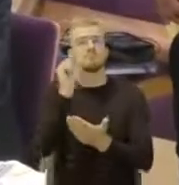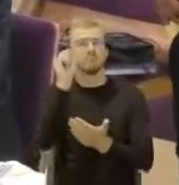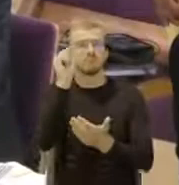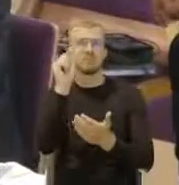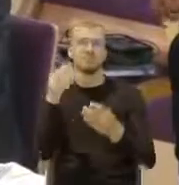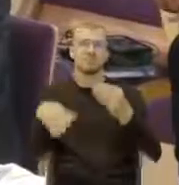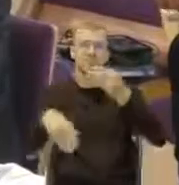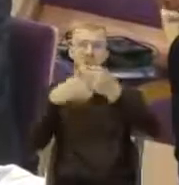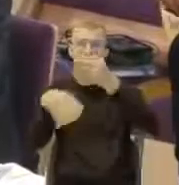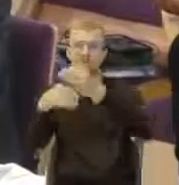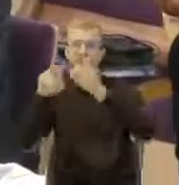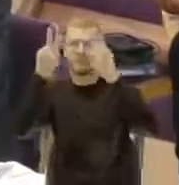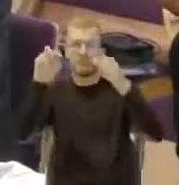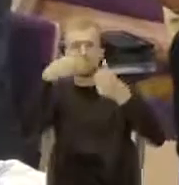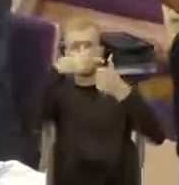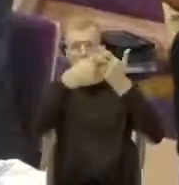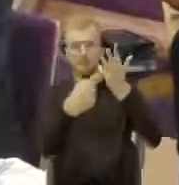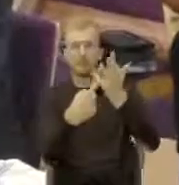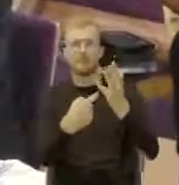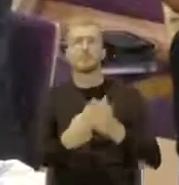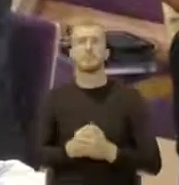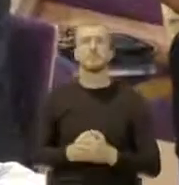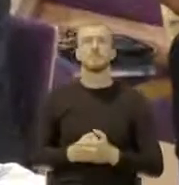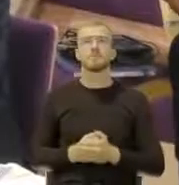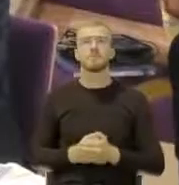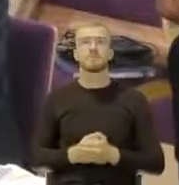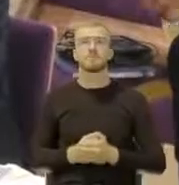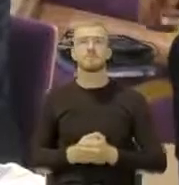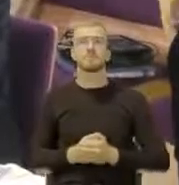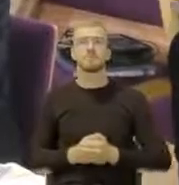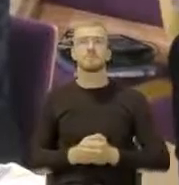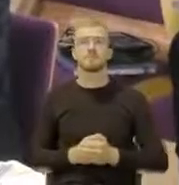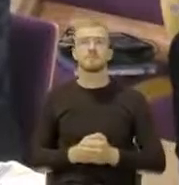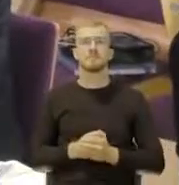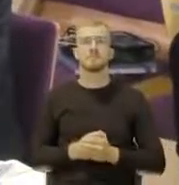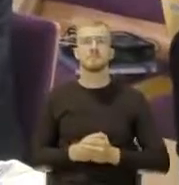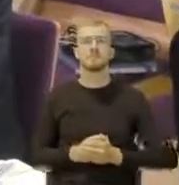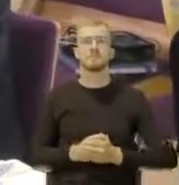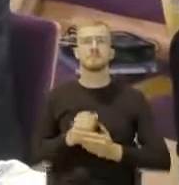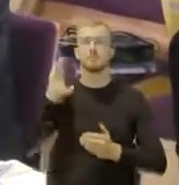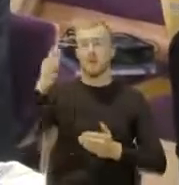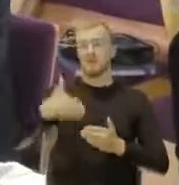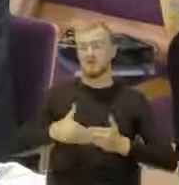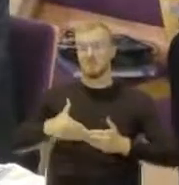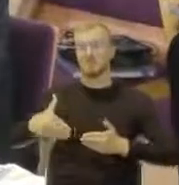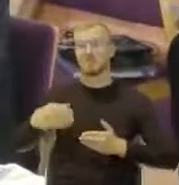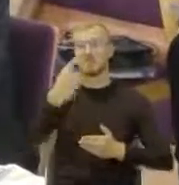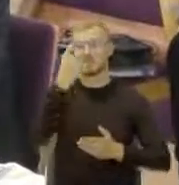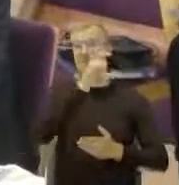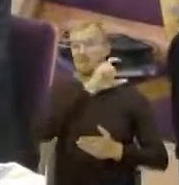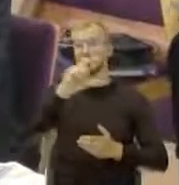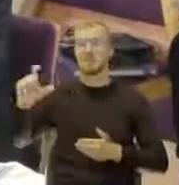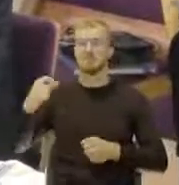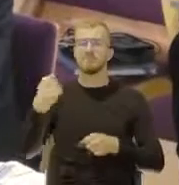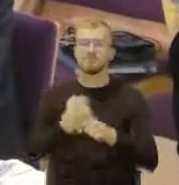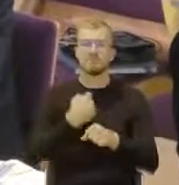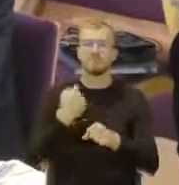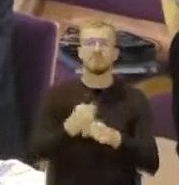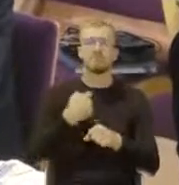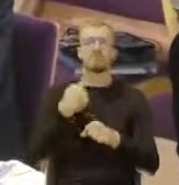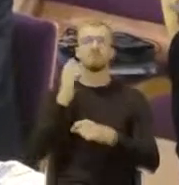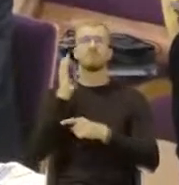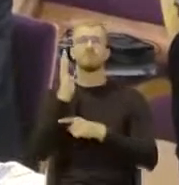de discusión, tanto académica como técnica, sin tocar el tema de cómo vamos con la lucha contra las